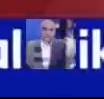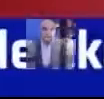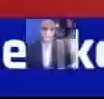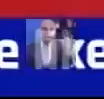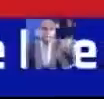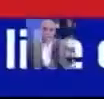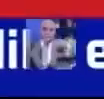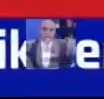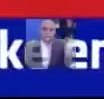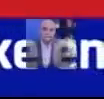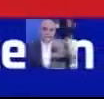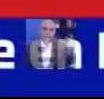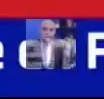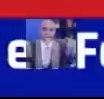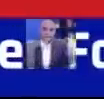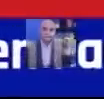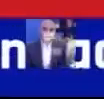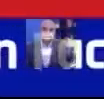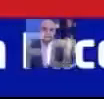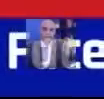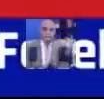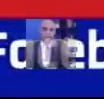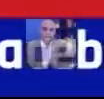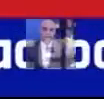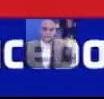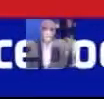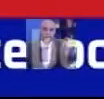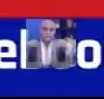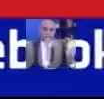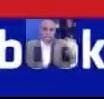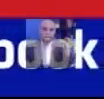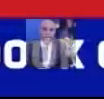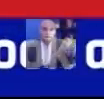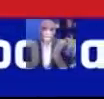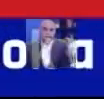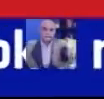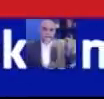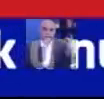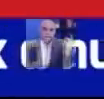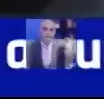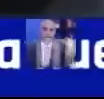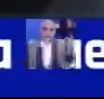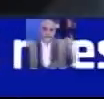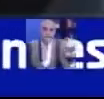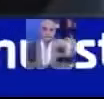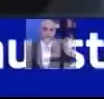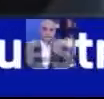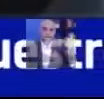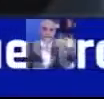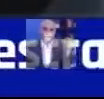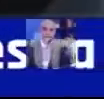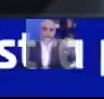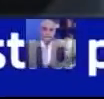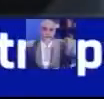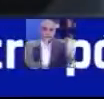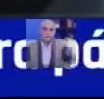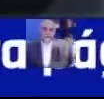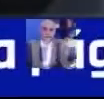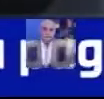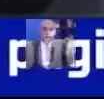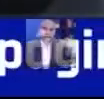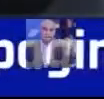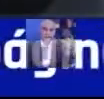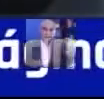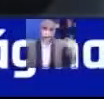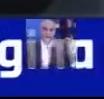valor institucional, valor de marca, la actualización del padrón electoral y el voto libre e informado.